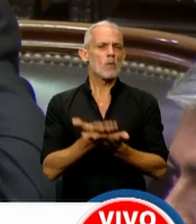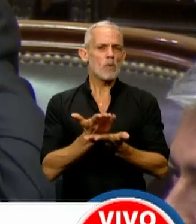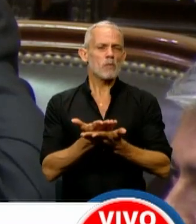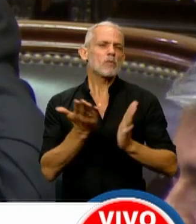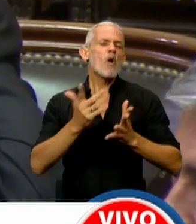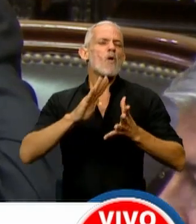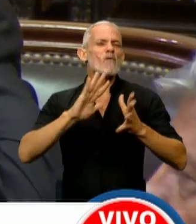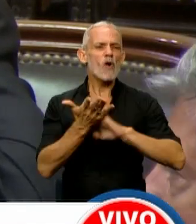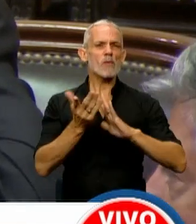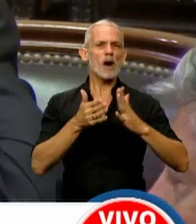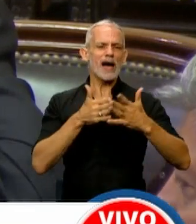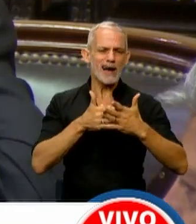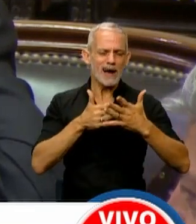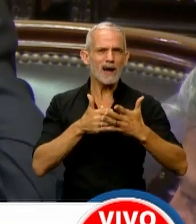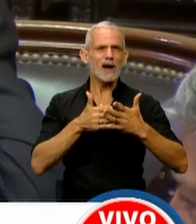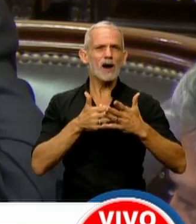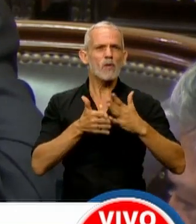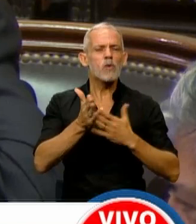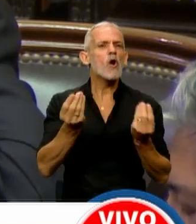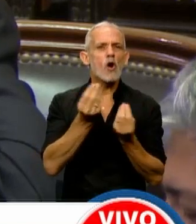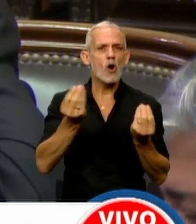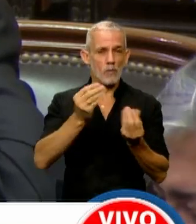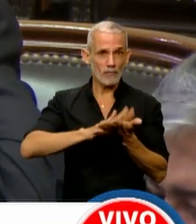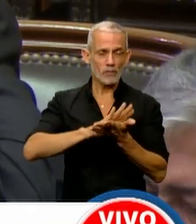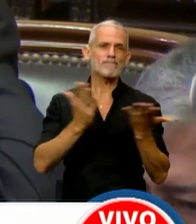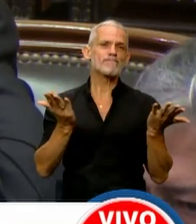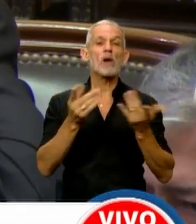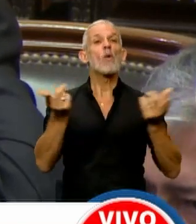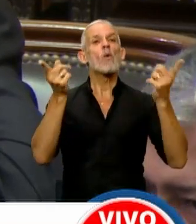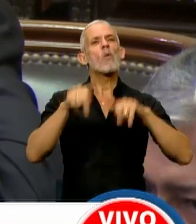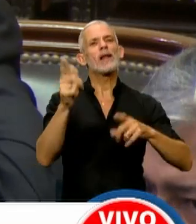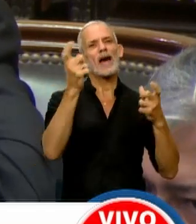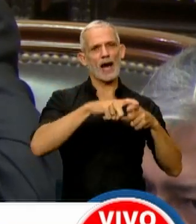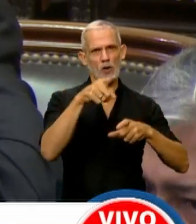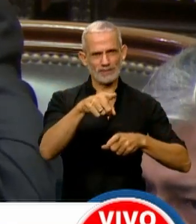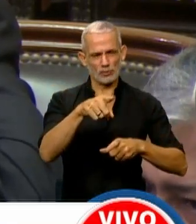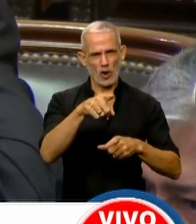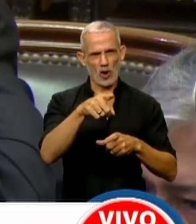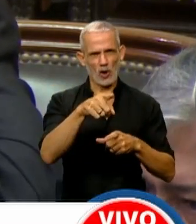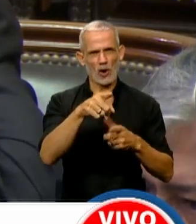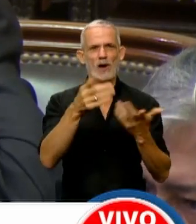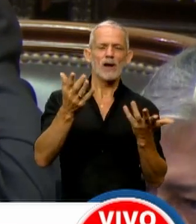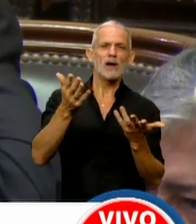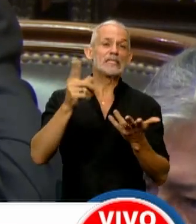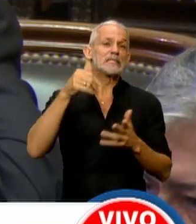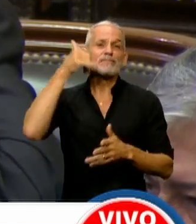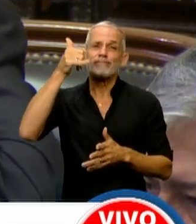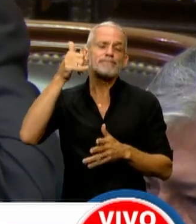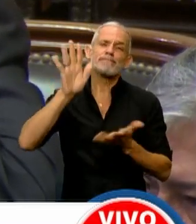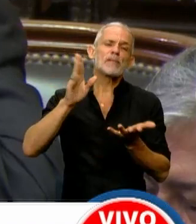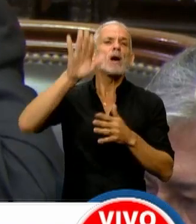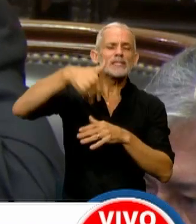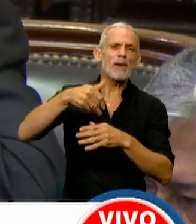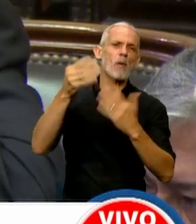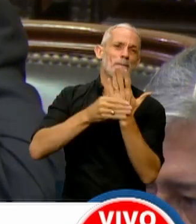como una forma de destrabar esta situación, la vuelta a comisión, el llamado al ministro para que en todo